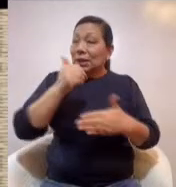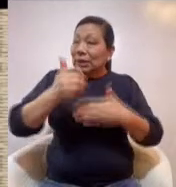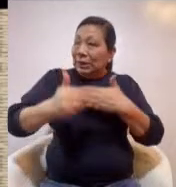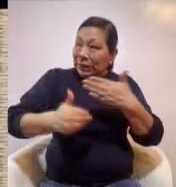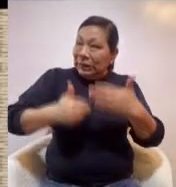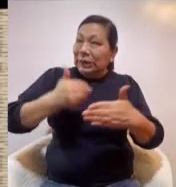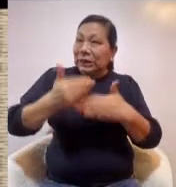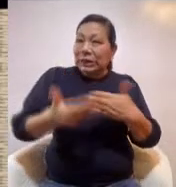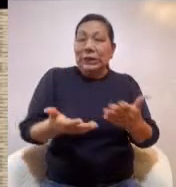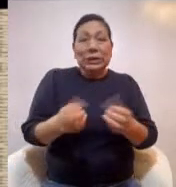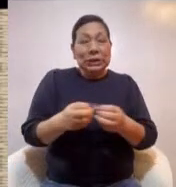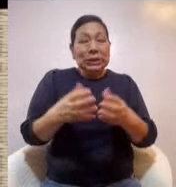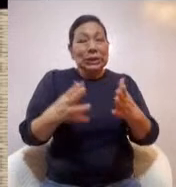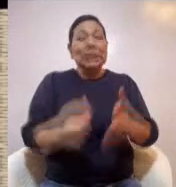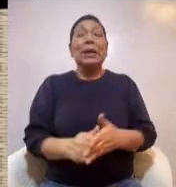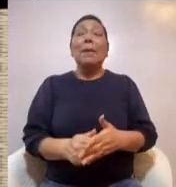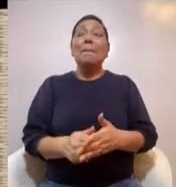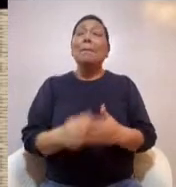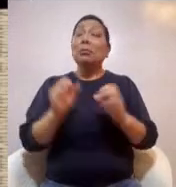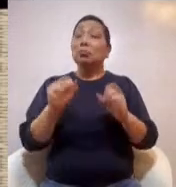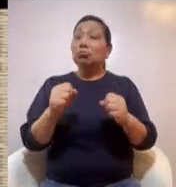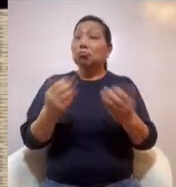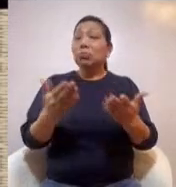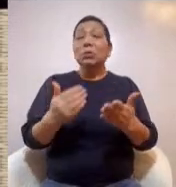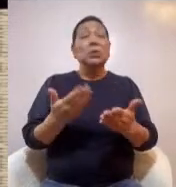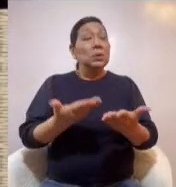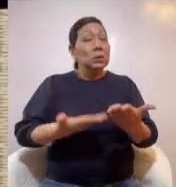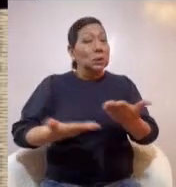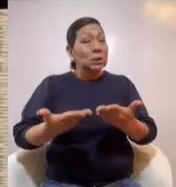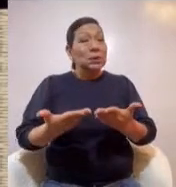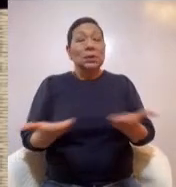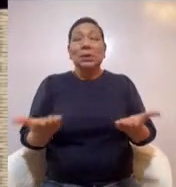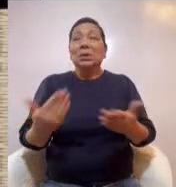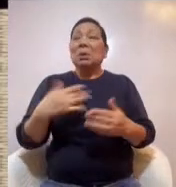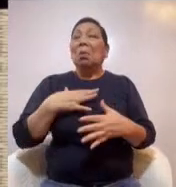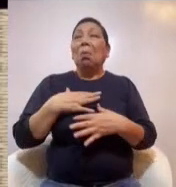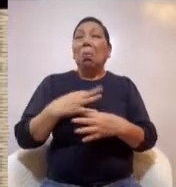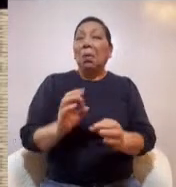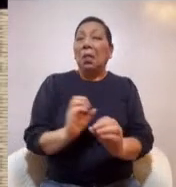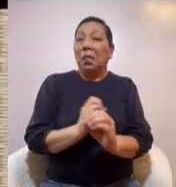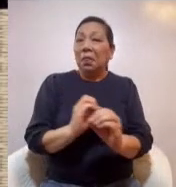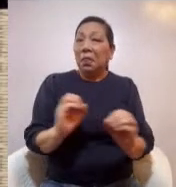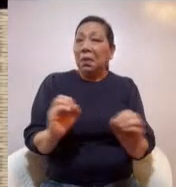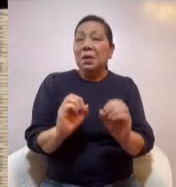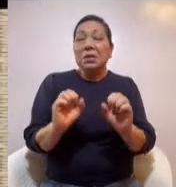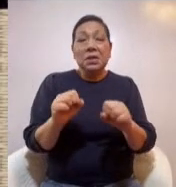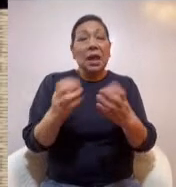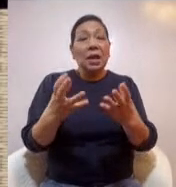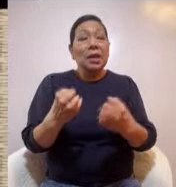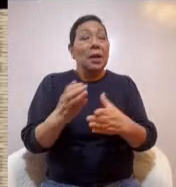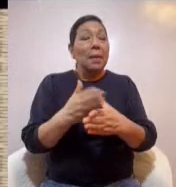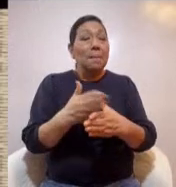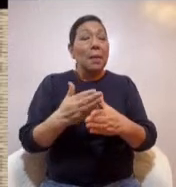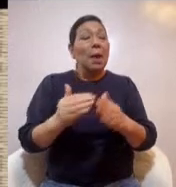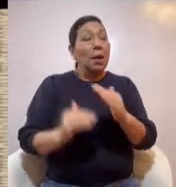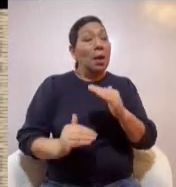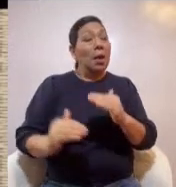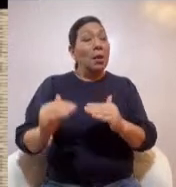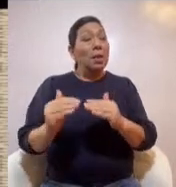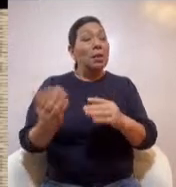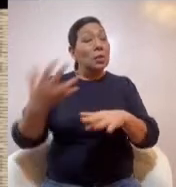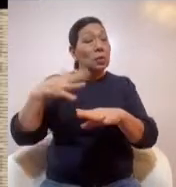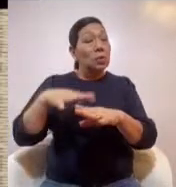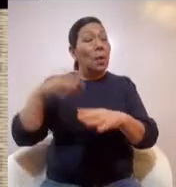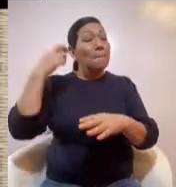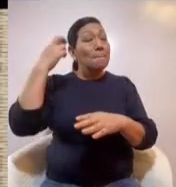todavía un gran gap, y por supuesto hay un desinterés, si se quiere, por parte de la